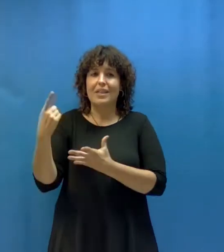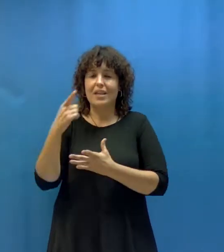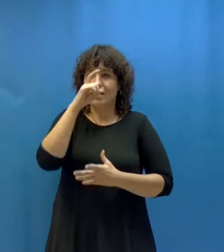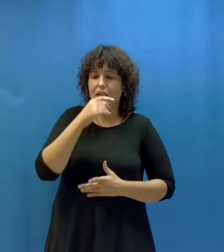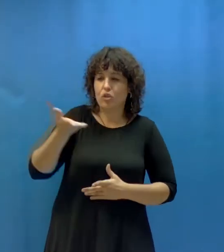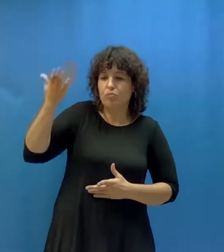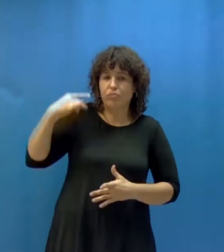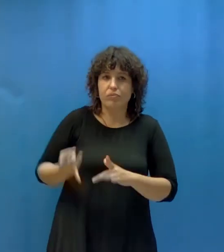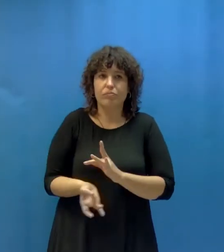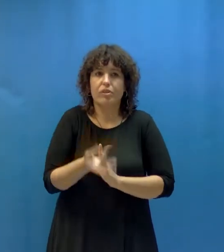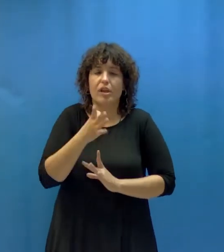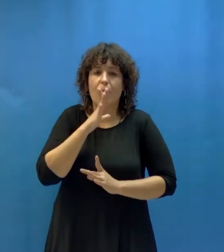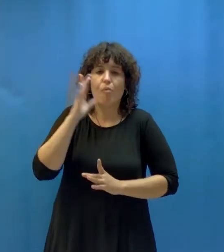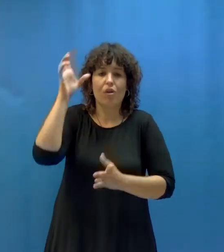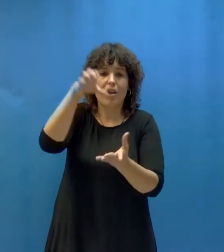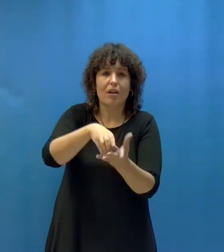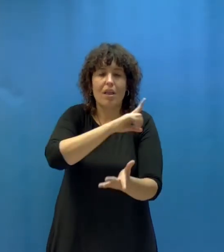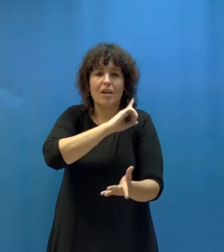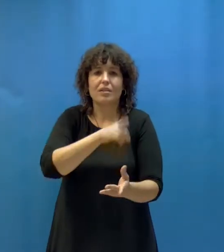pavelló de Castalla. Rafa, per fi.